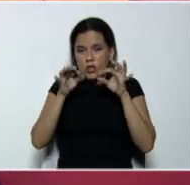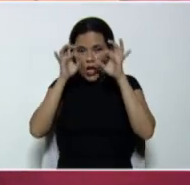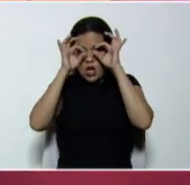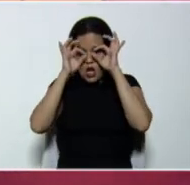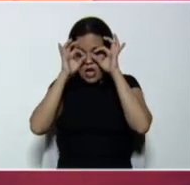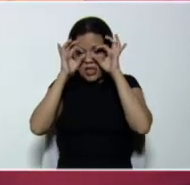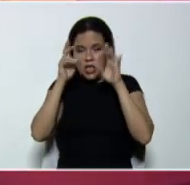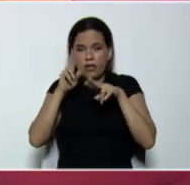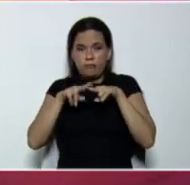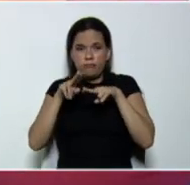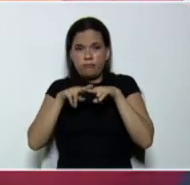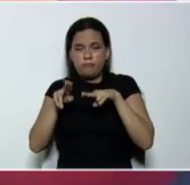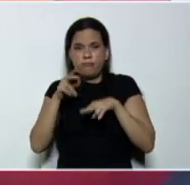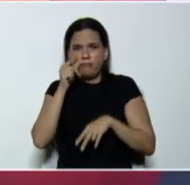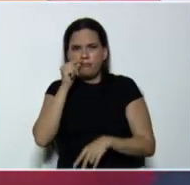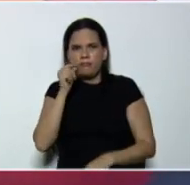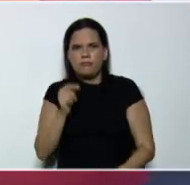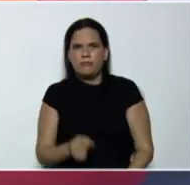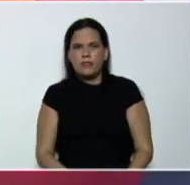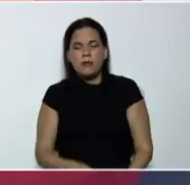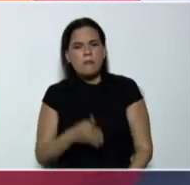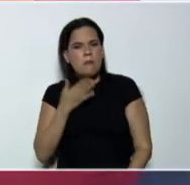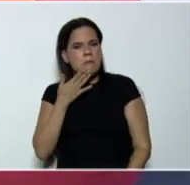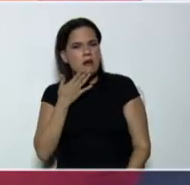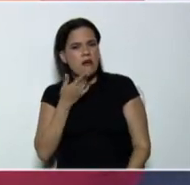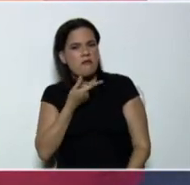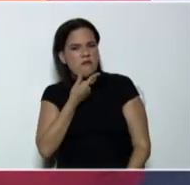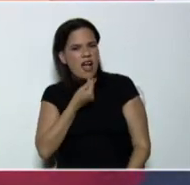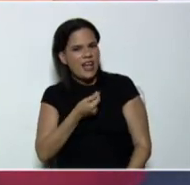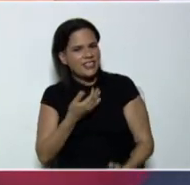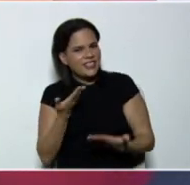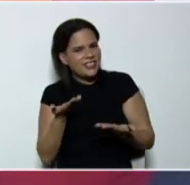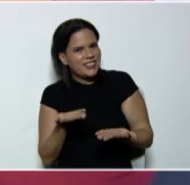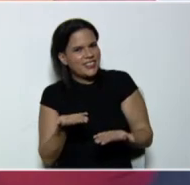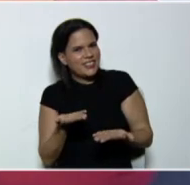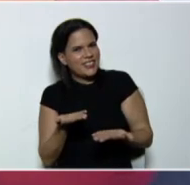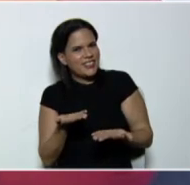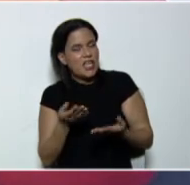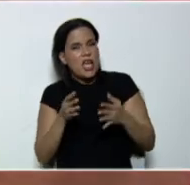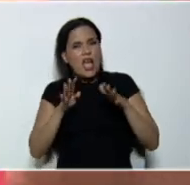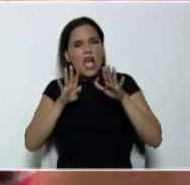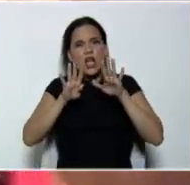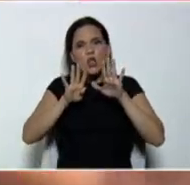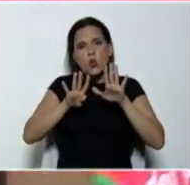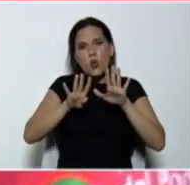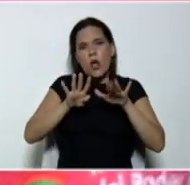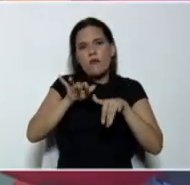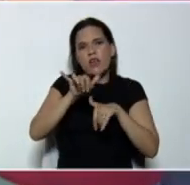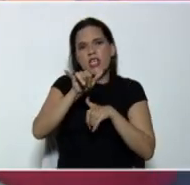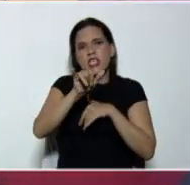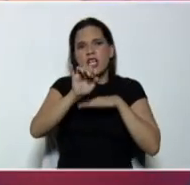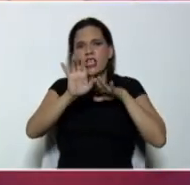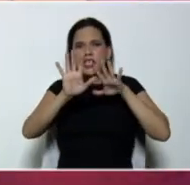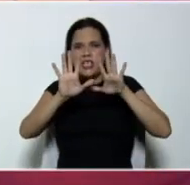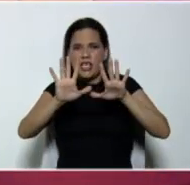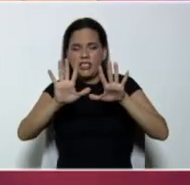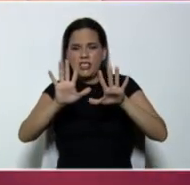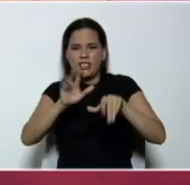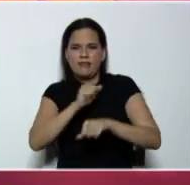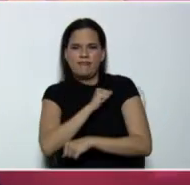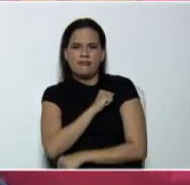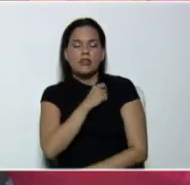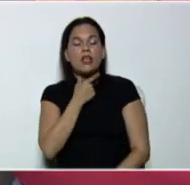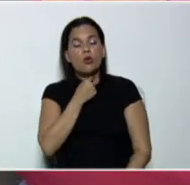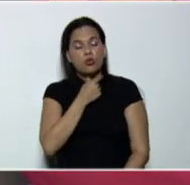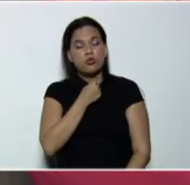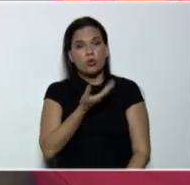Andrés. ¡Ay, mamá! ¡Qué fácil es! El nueve y el diez. ¿Le gustó?